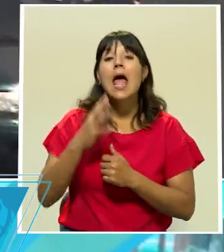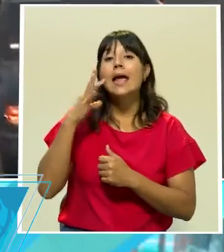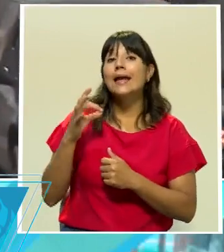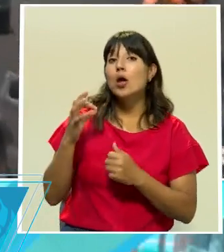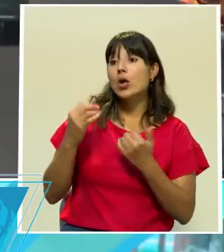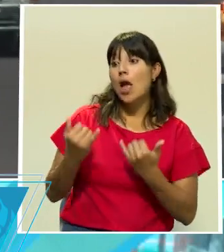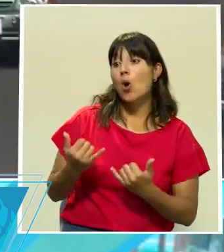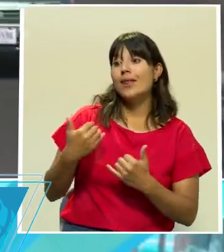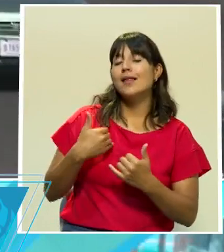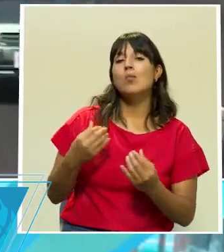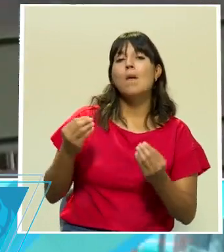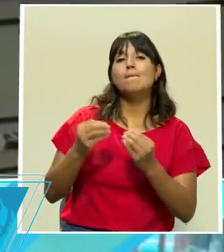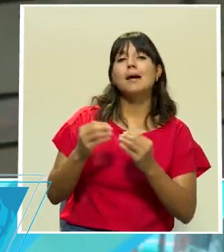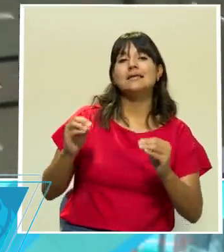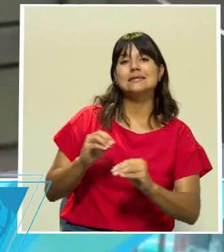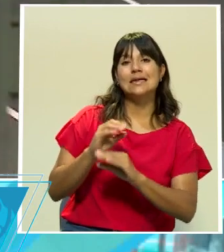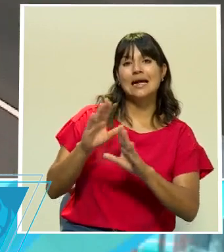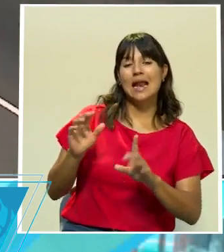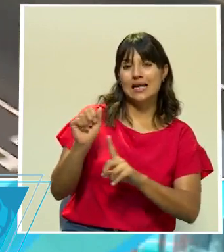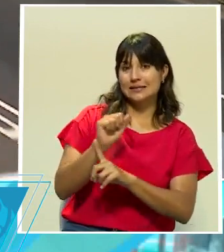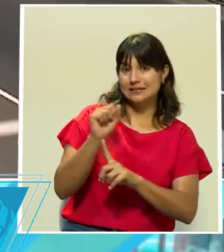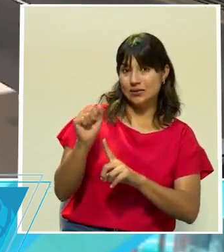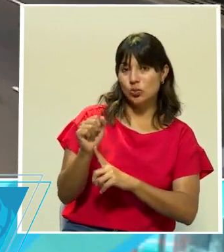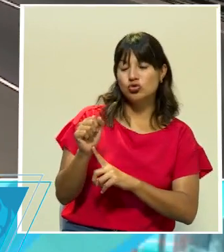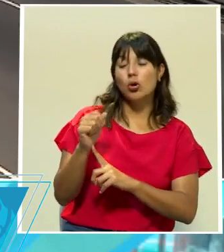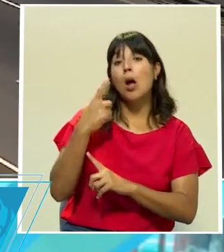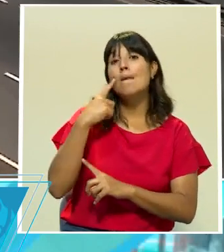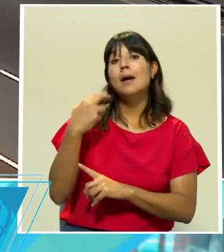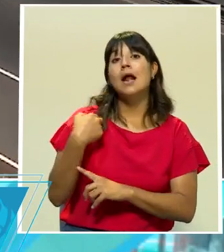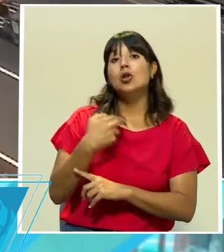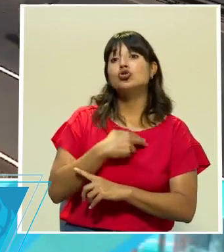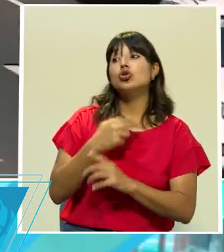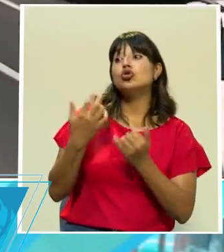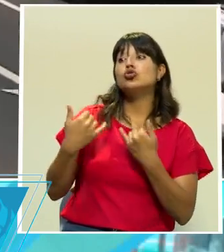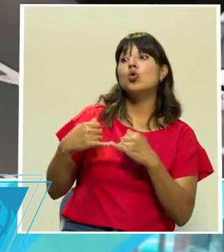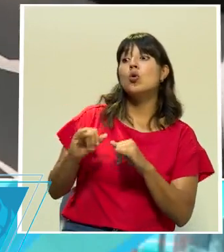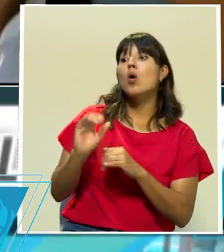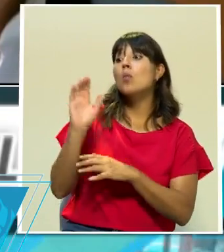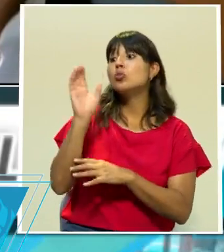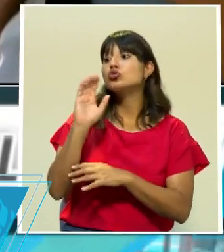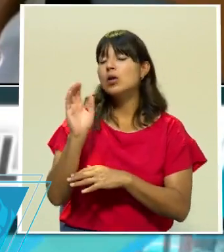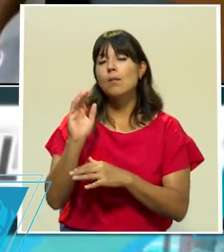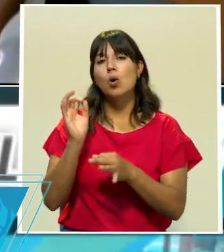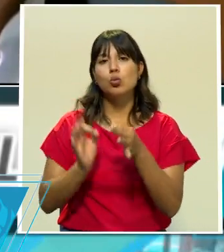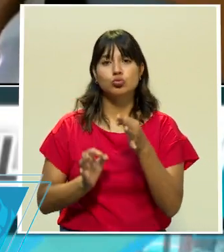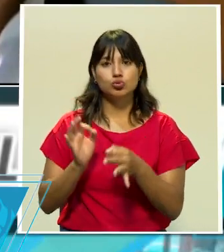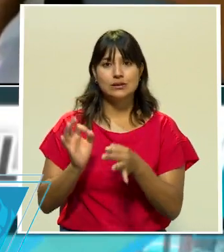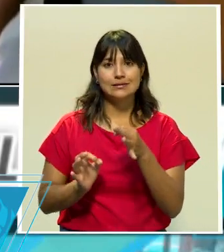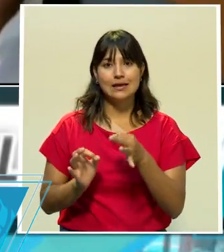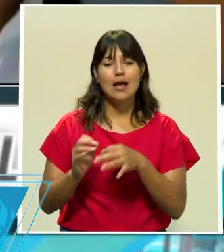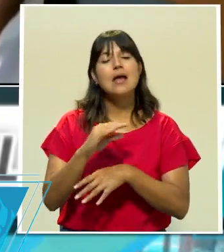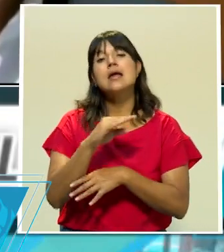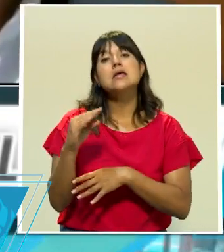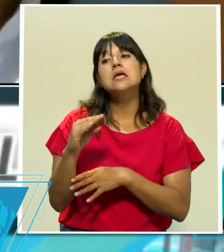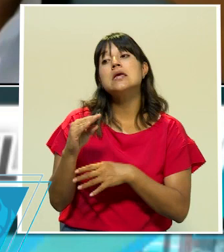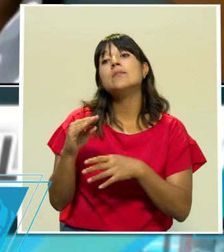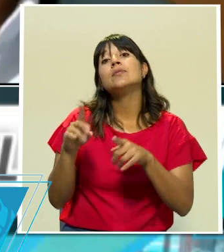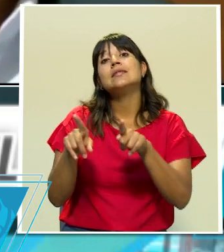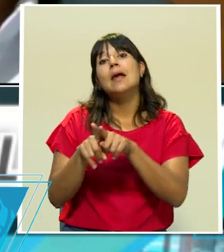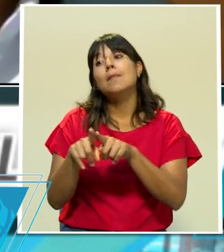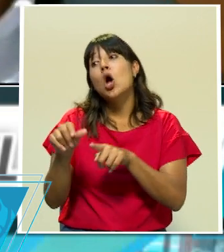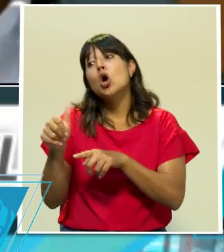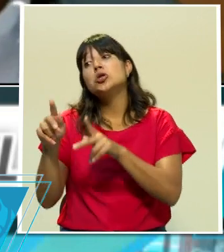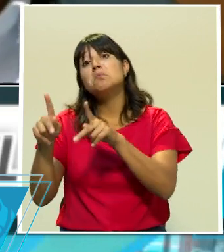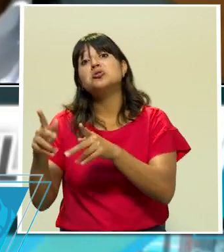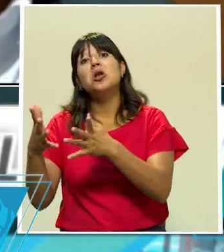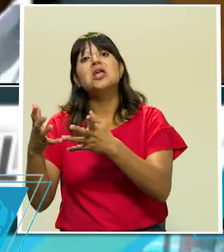el panorama, no solo nosotros que seguimos buscando ahora la justicia, y otros que quieren que sea un